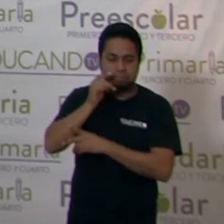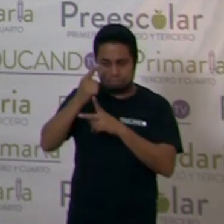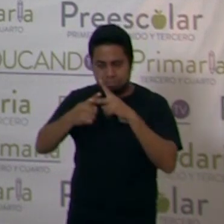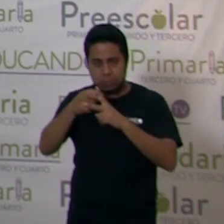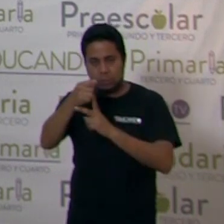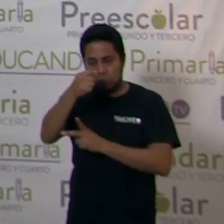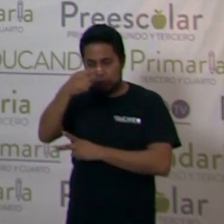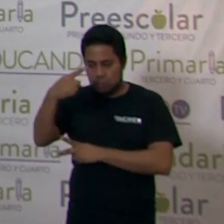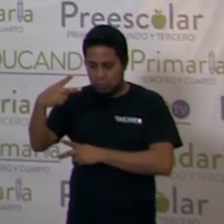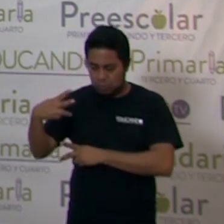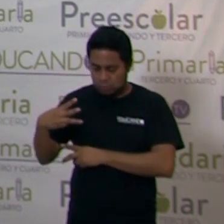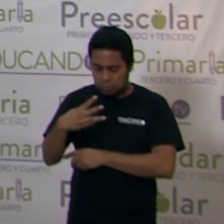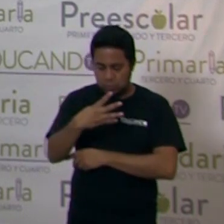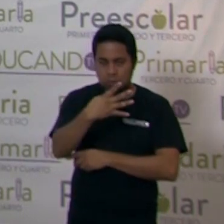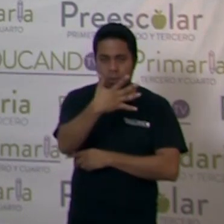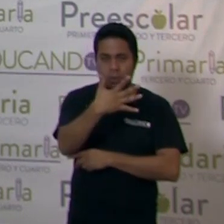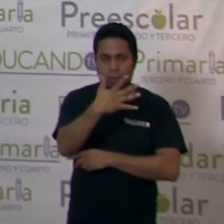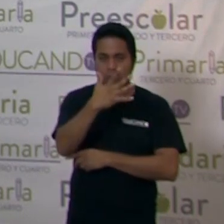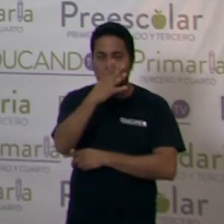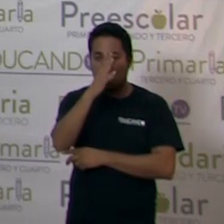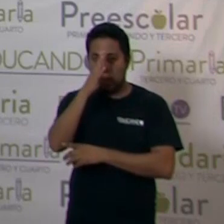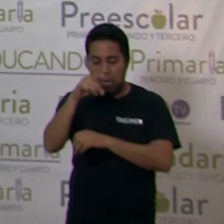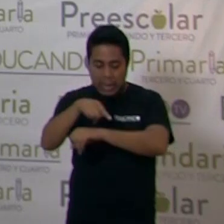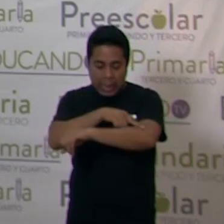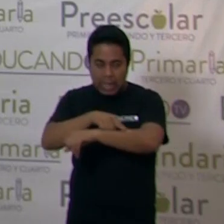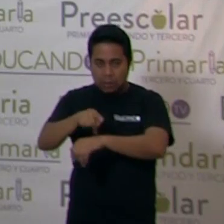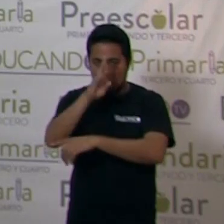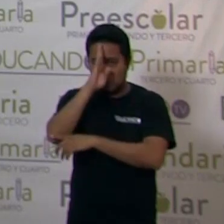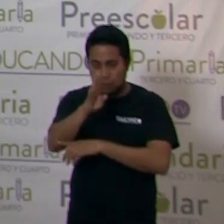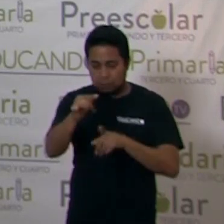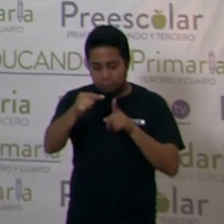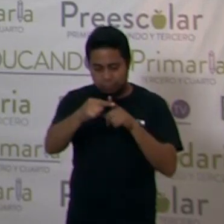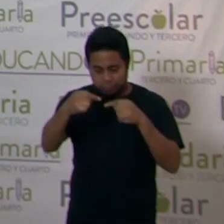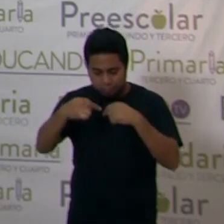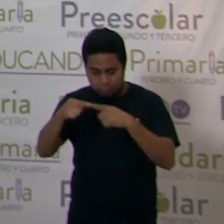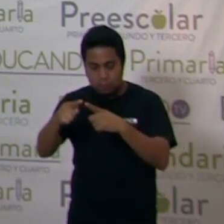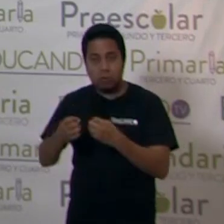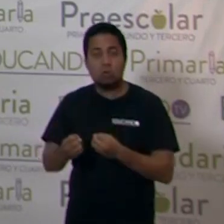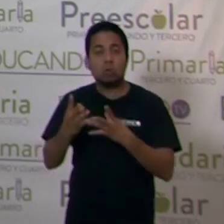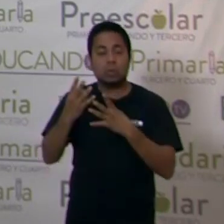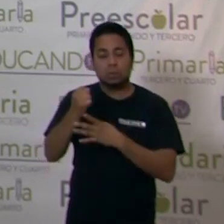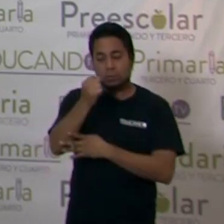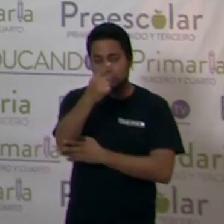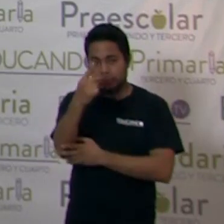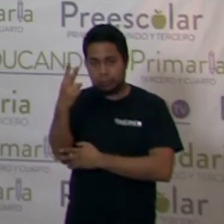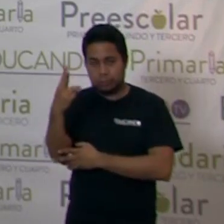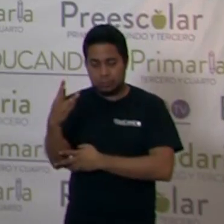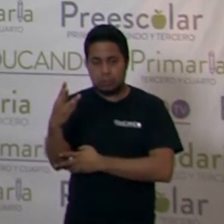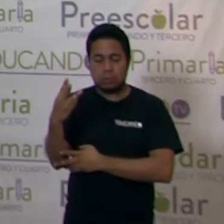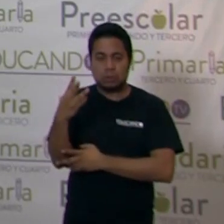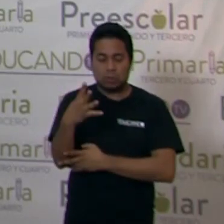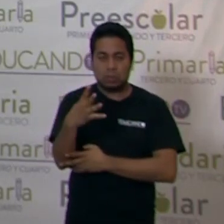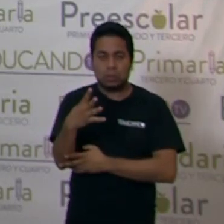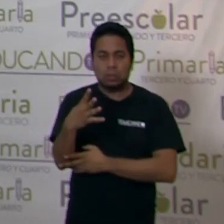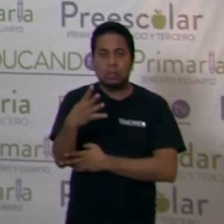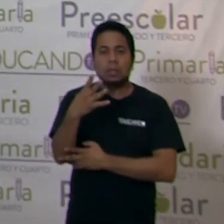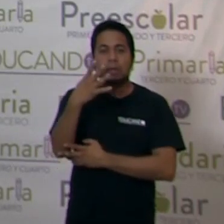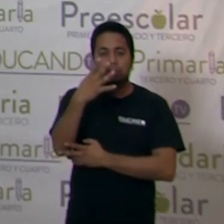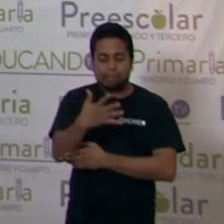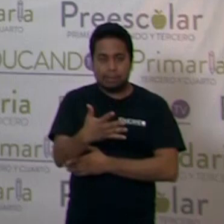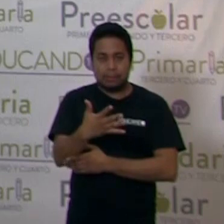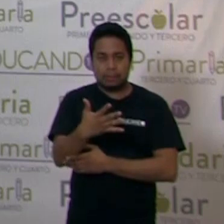rectos Cuántos vértices tiene uno dos 3 4